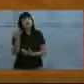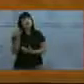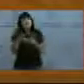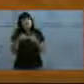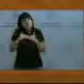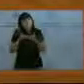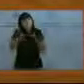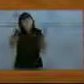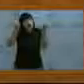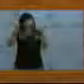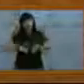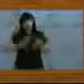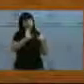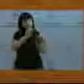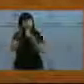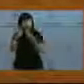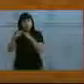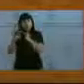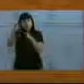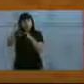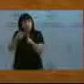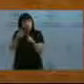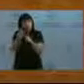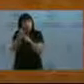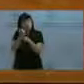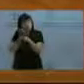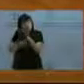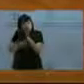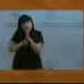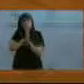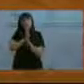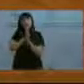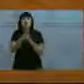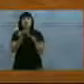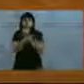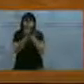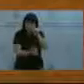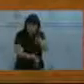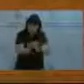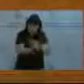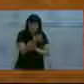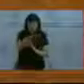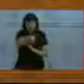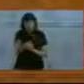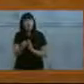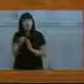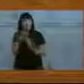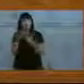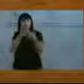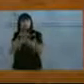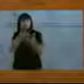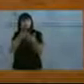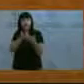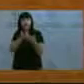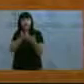acuerdo político que nos permita trabajar para seguir fomentando la creación de empleo. Remar para lograr la recuperación